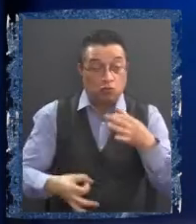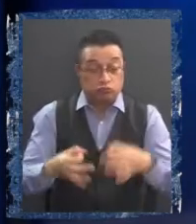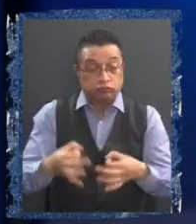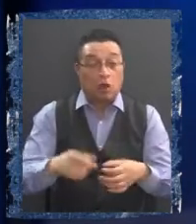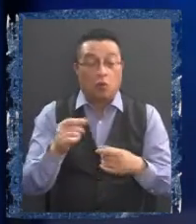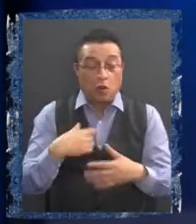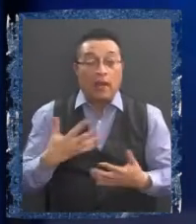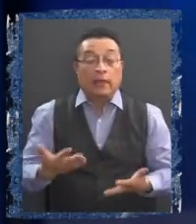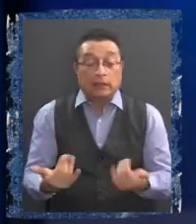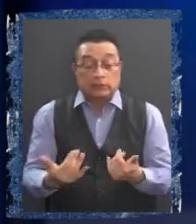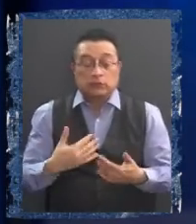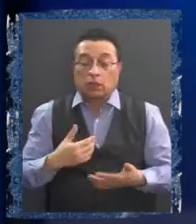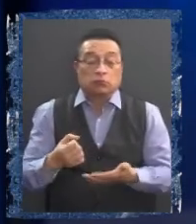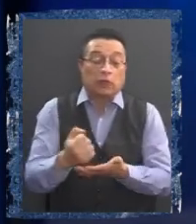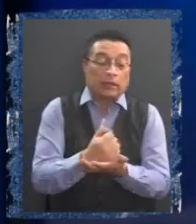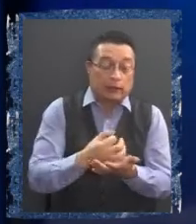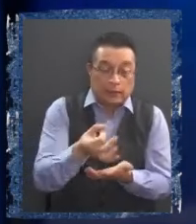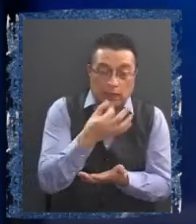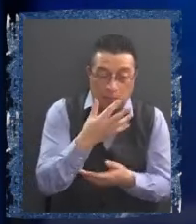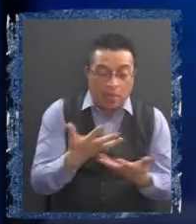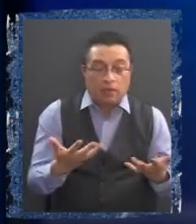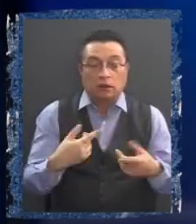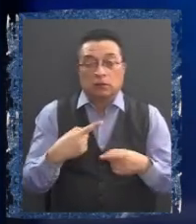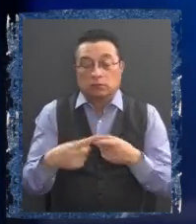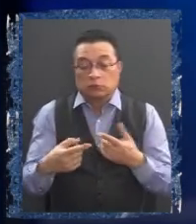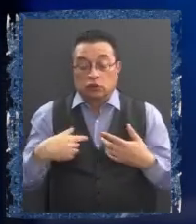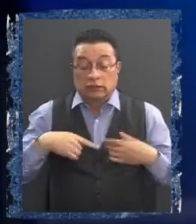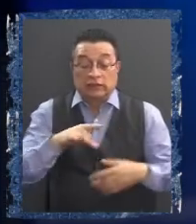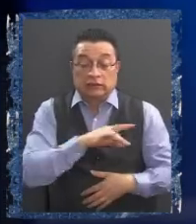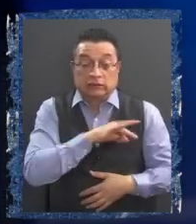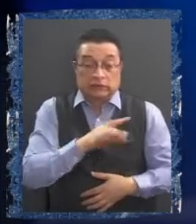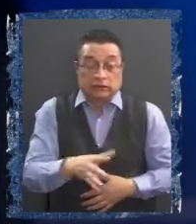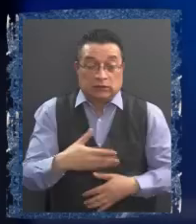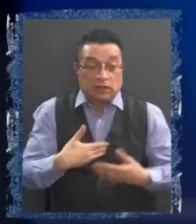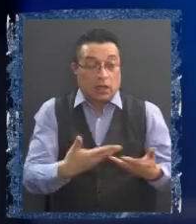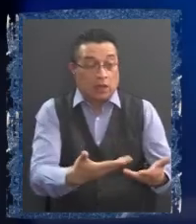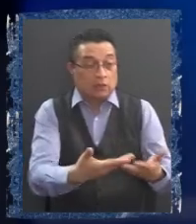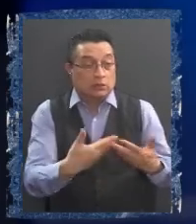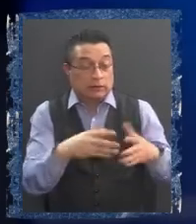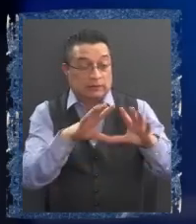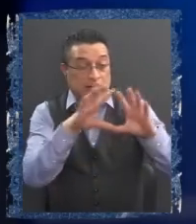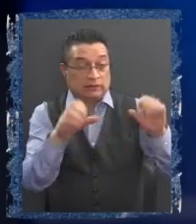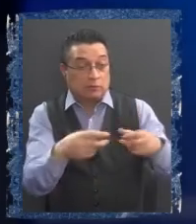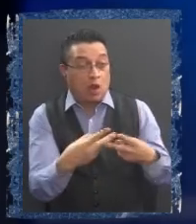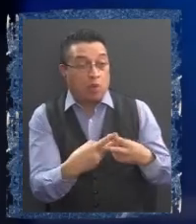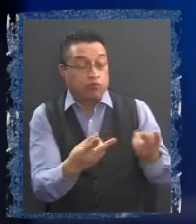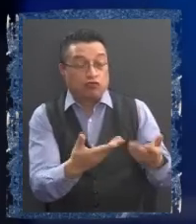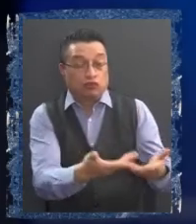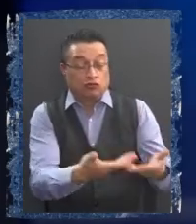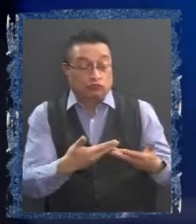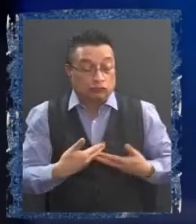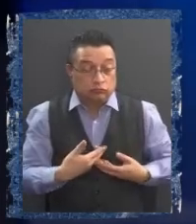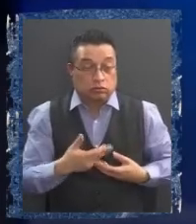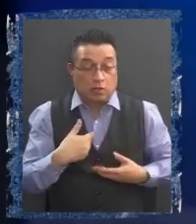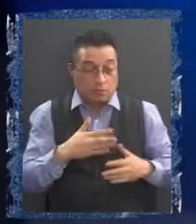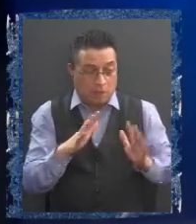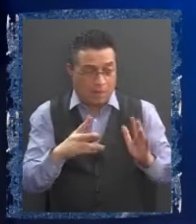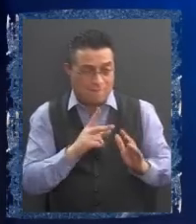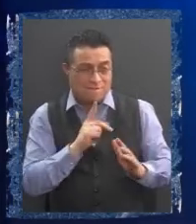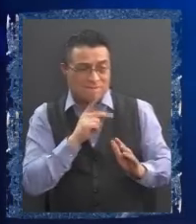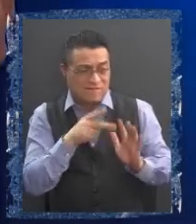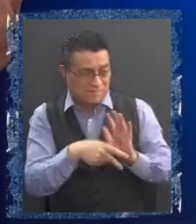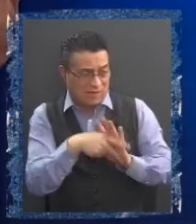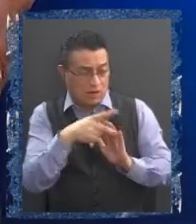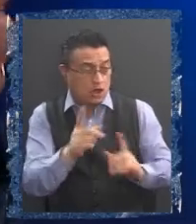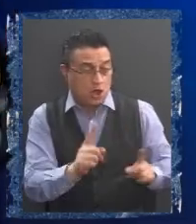eventual tratamiento que aquí en Chile le ofrecen o el sistema público le ofrece a alguno que no es el más alto posible de salud,